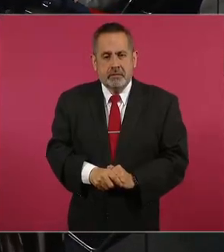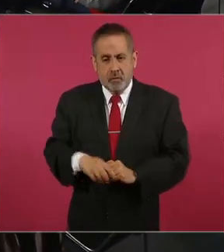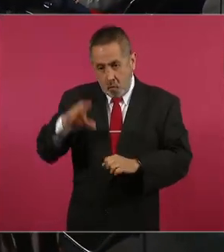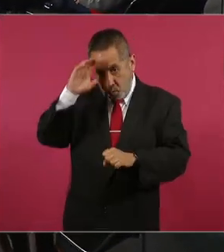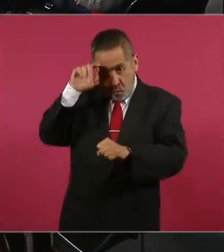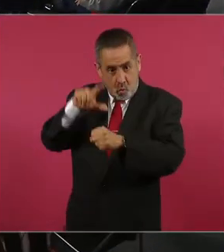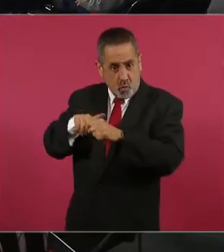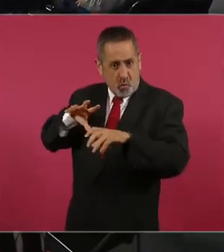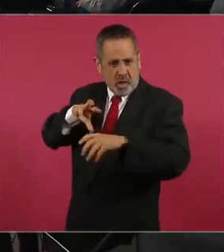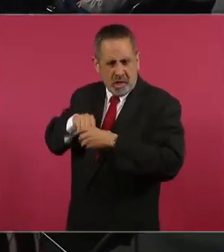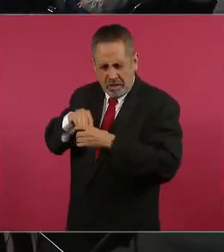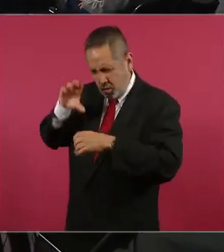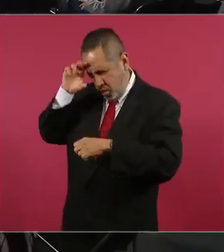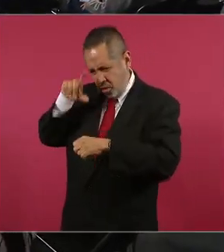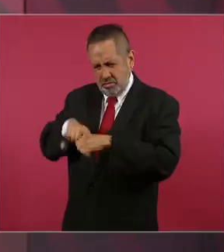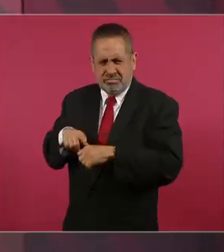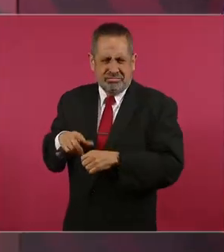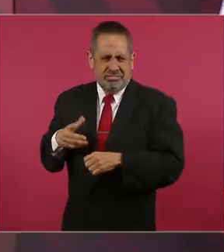culturalmente